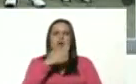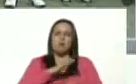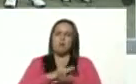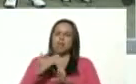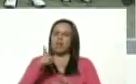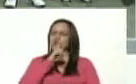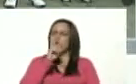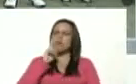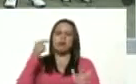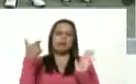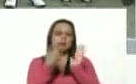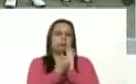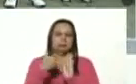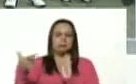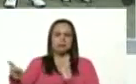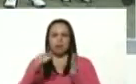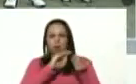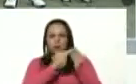pusieron ese nombre, Keila?